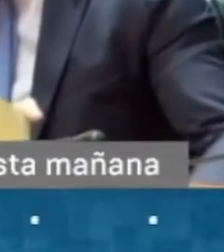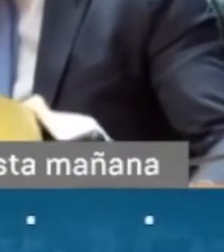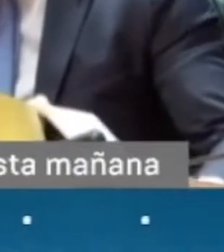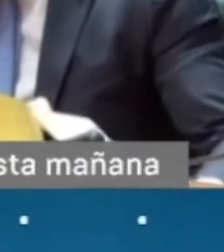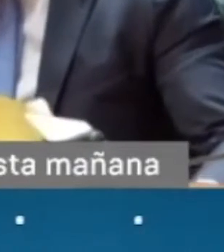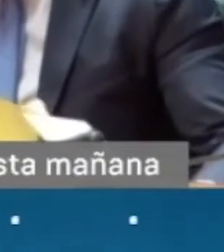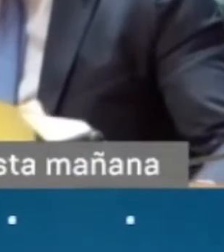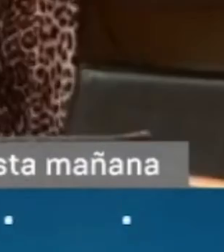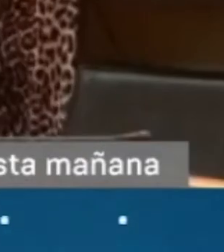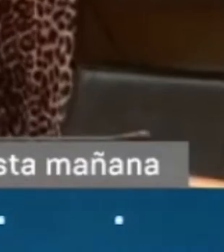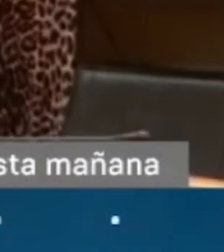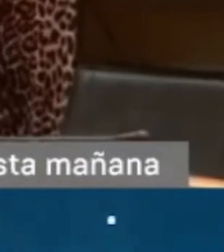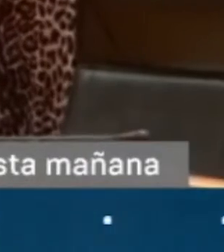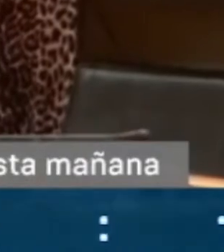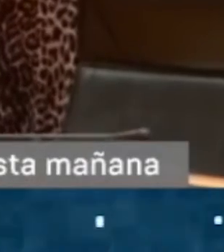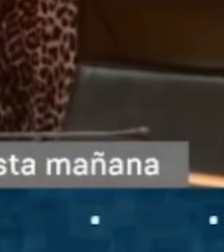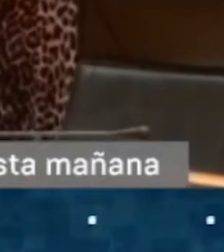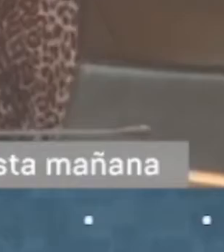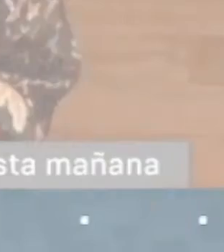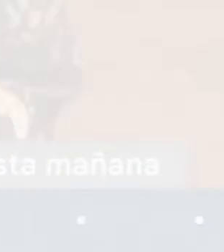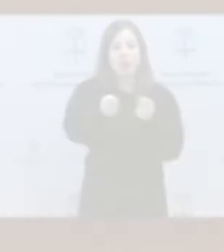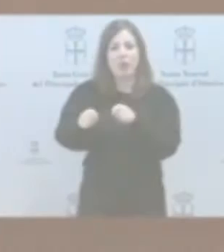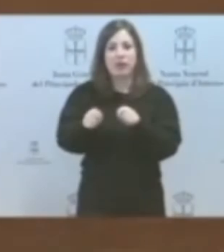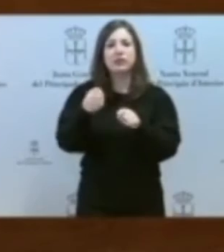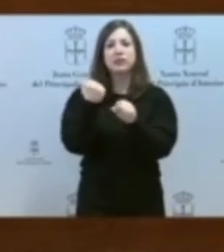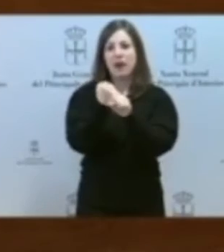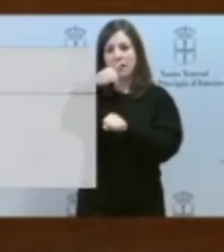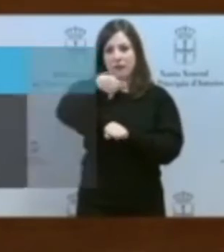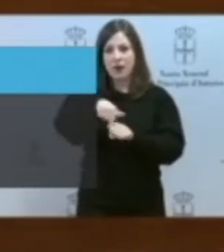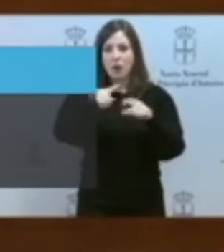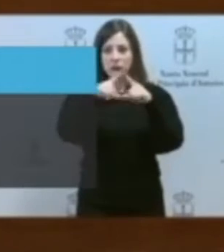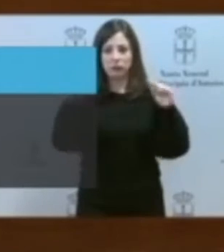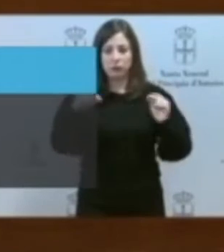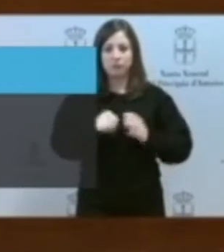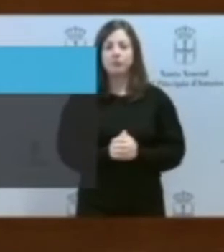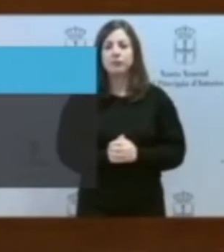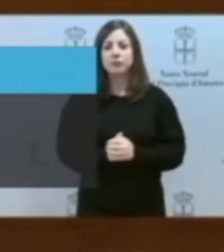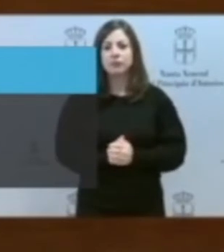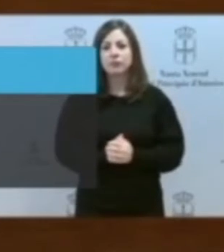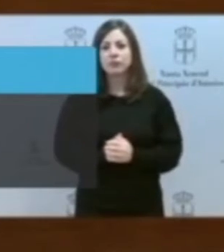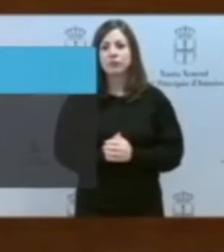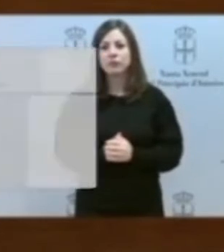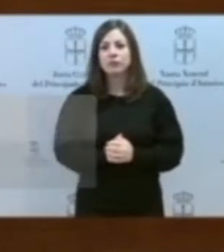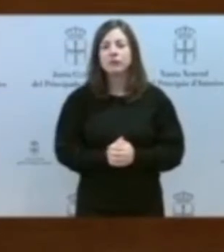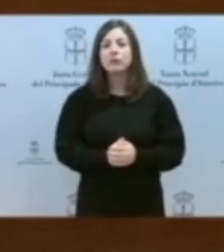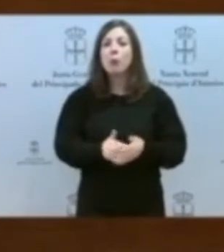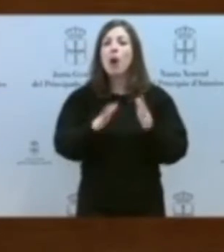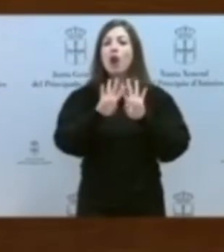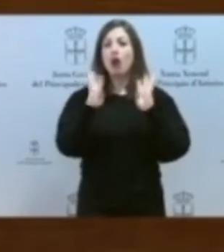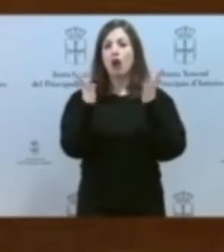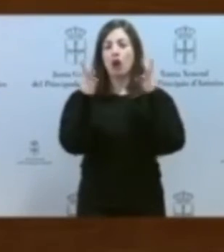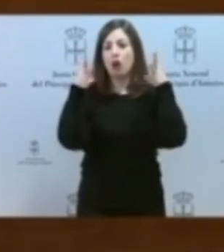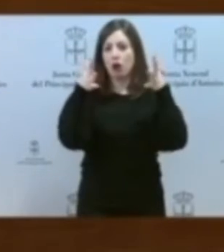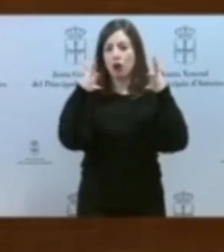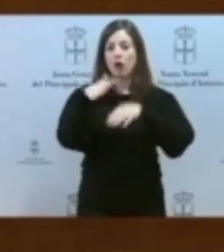de escorpión, que dicen nunca va a dar nada a la derecha. Un Consejo de Gobierno, representado en aquel caso por su presidente,